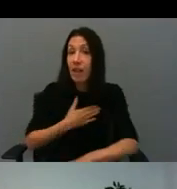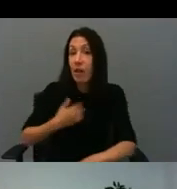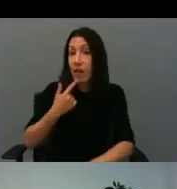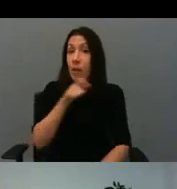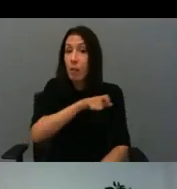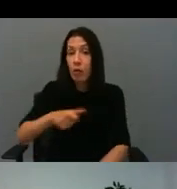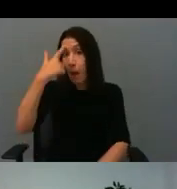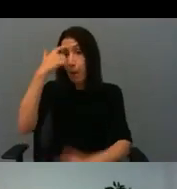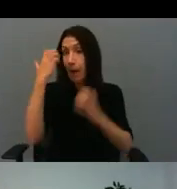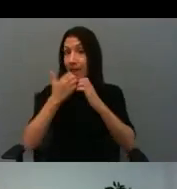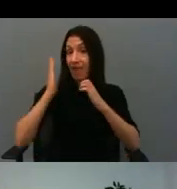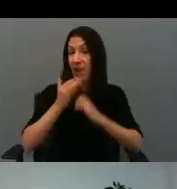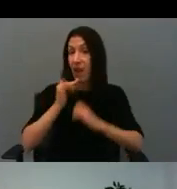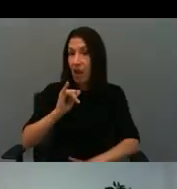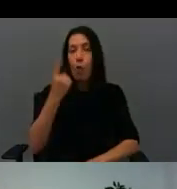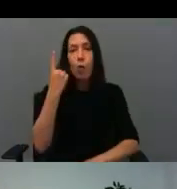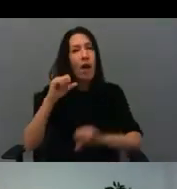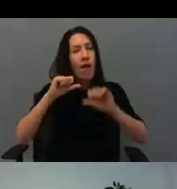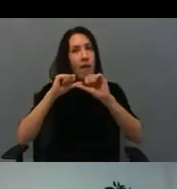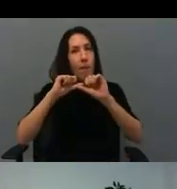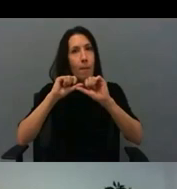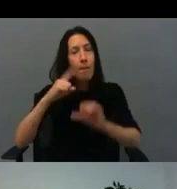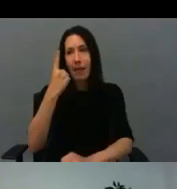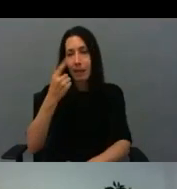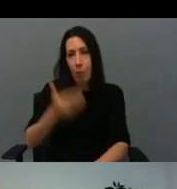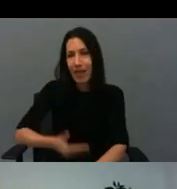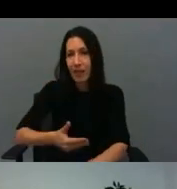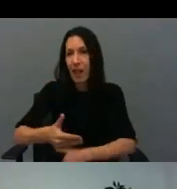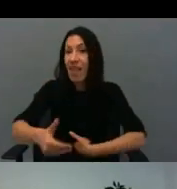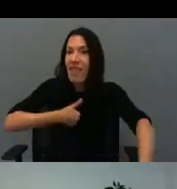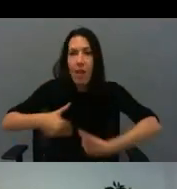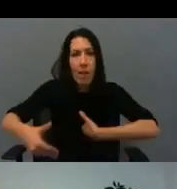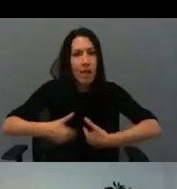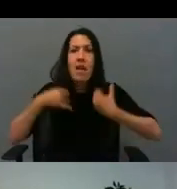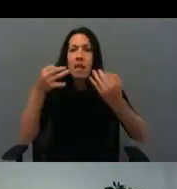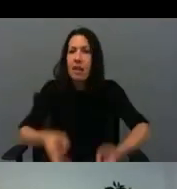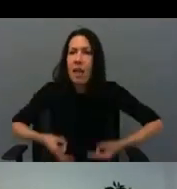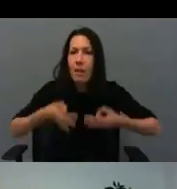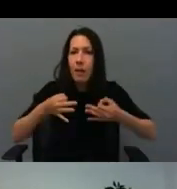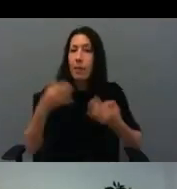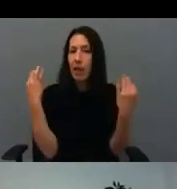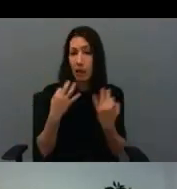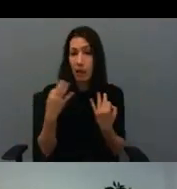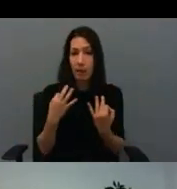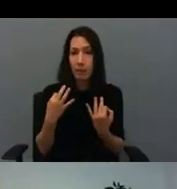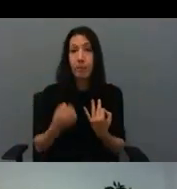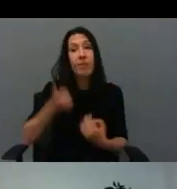con parálisis cerebral, una de las mayores demandas que piden constantemente es